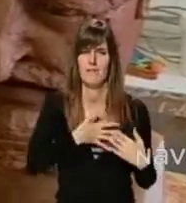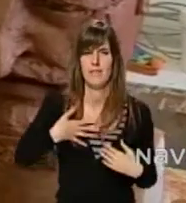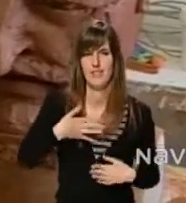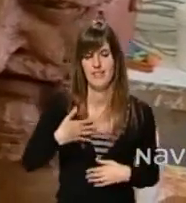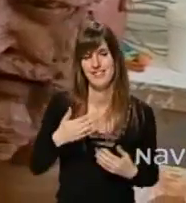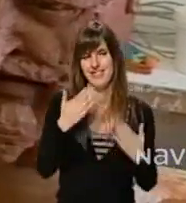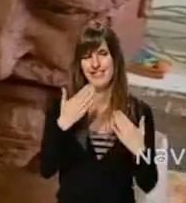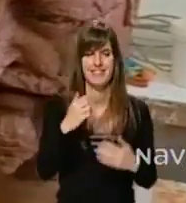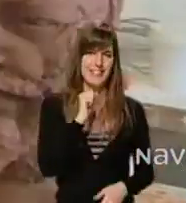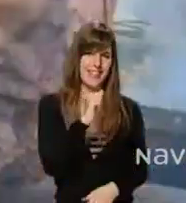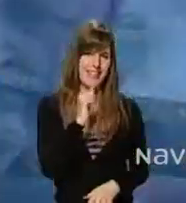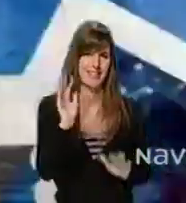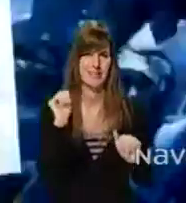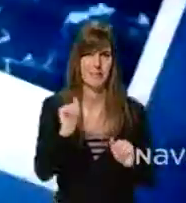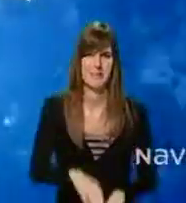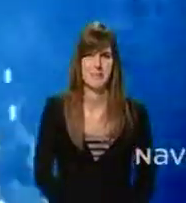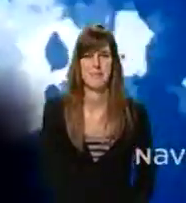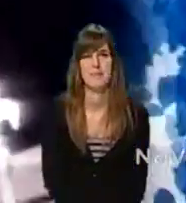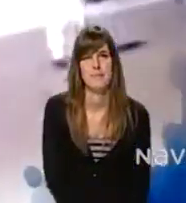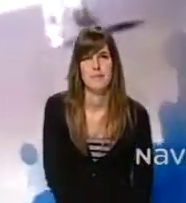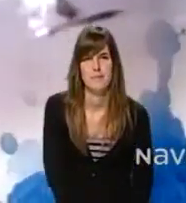modelando, nada.